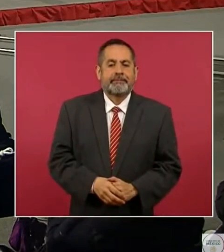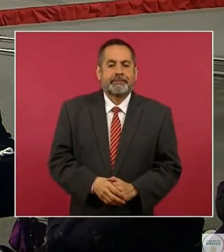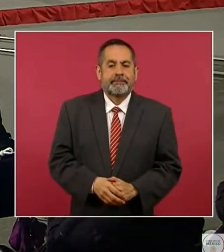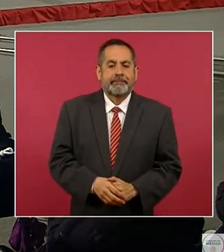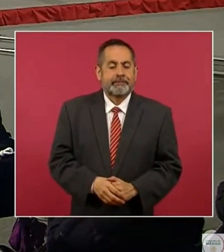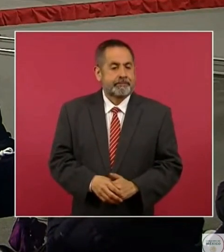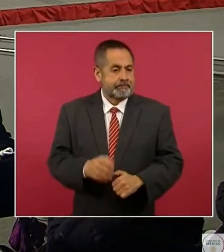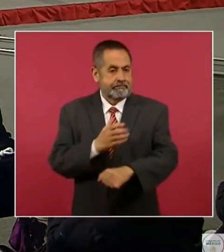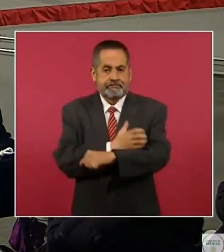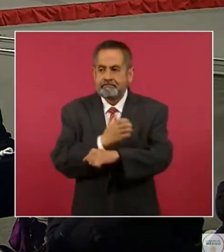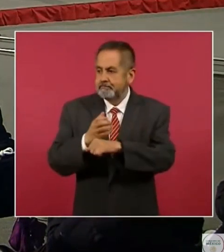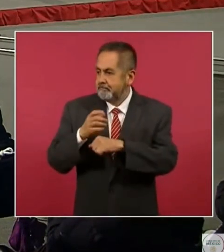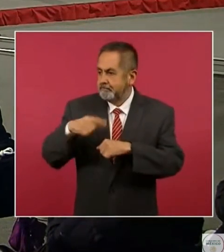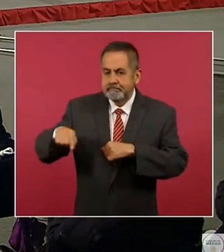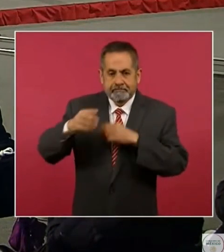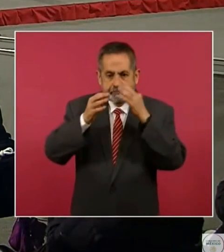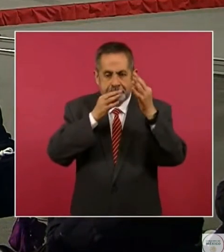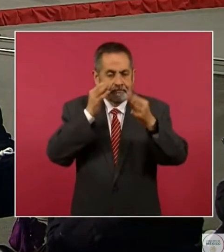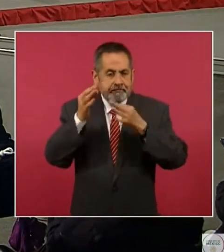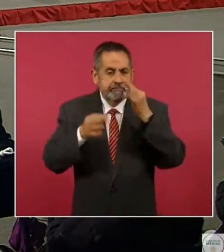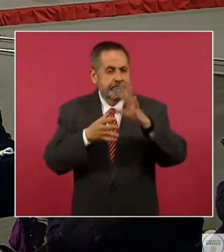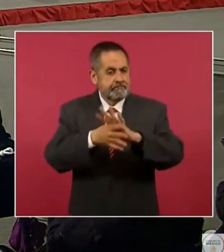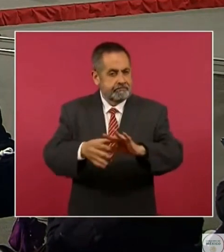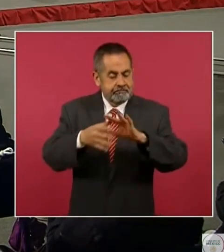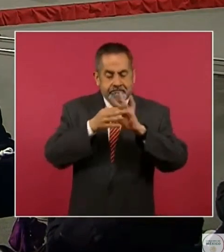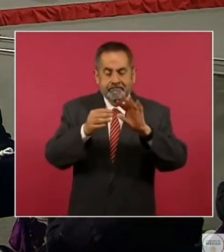compañeros de los medios.